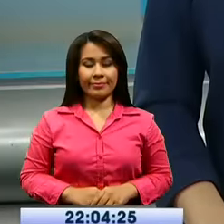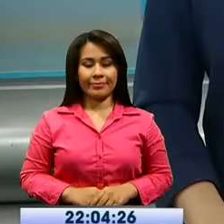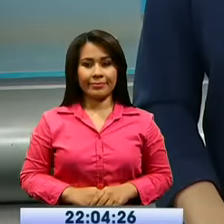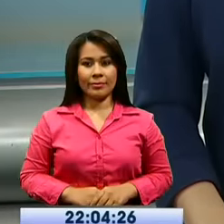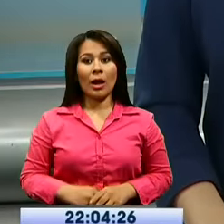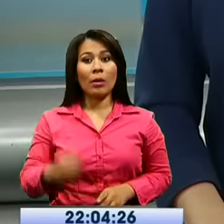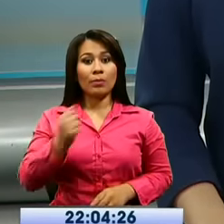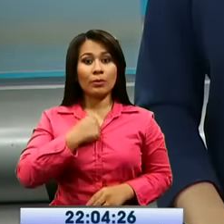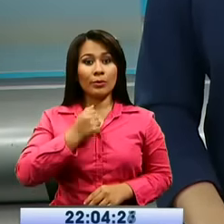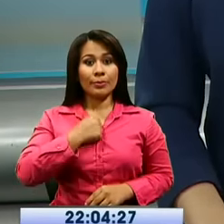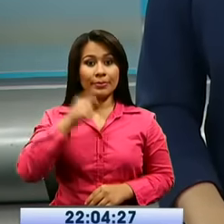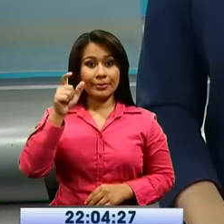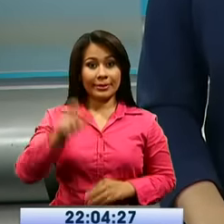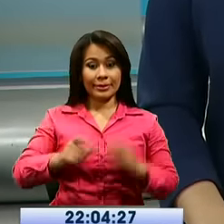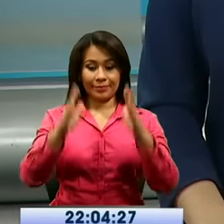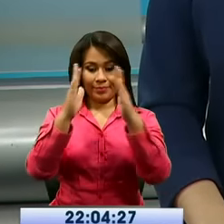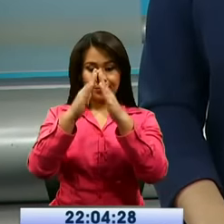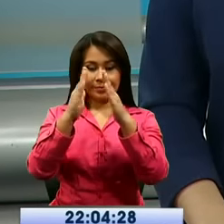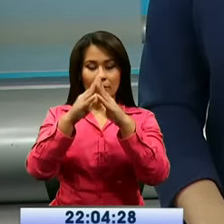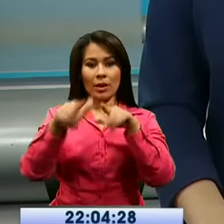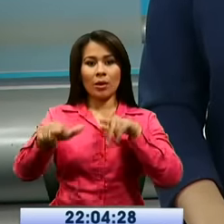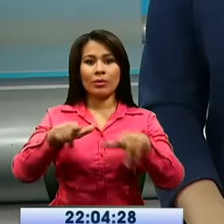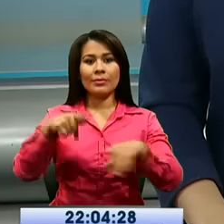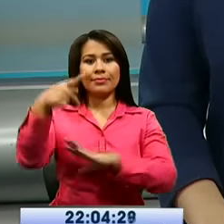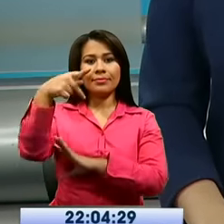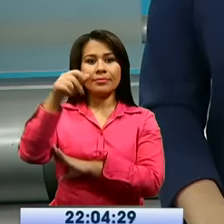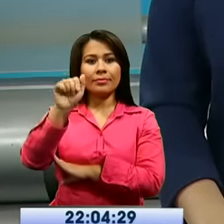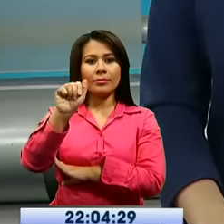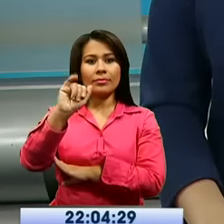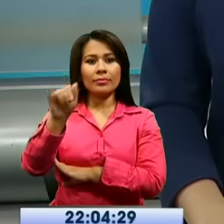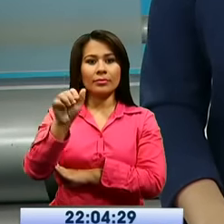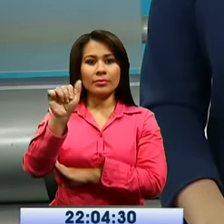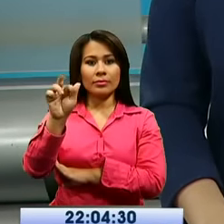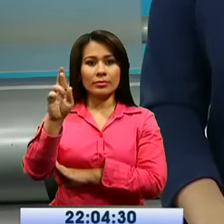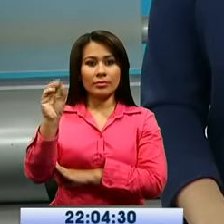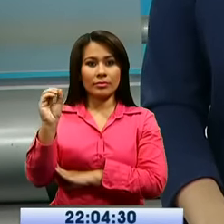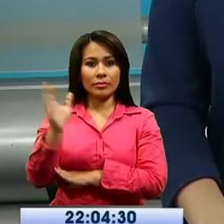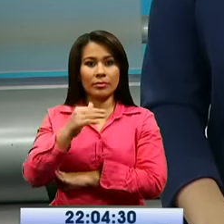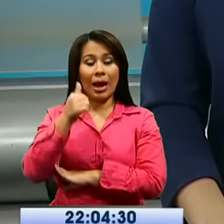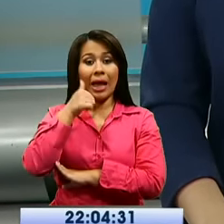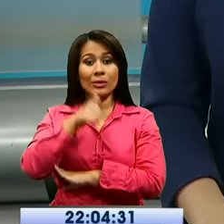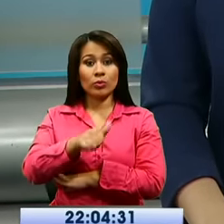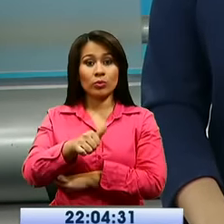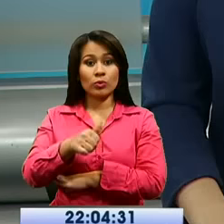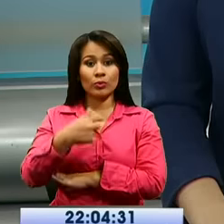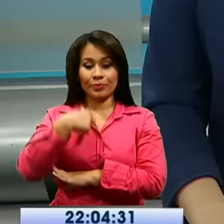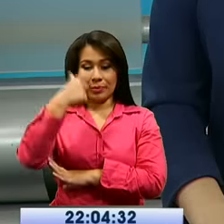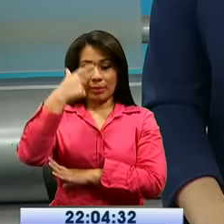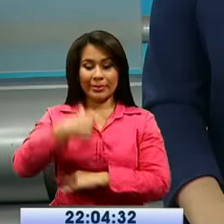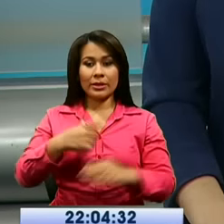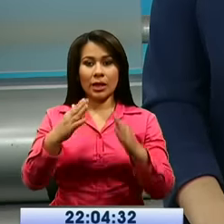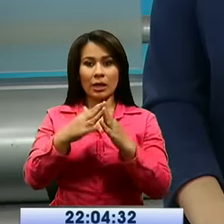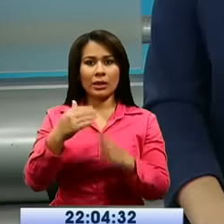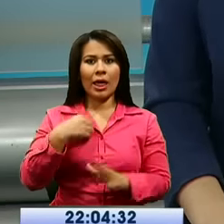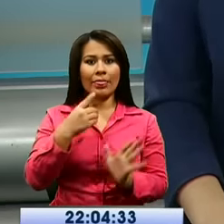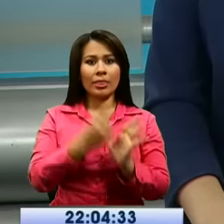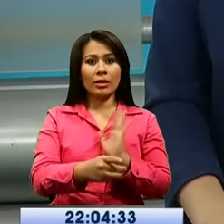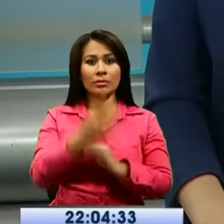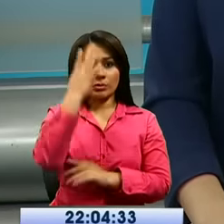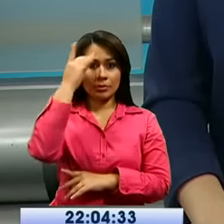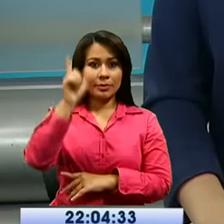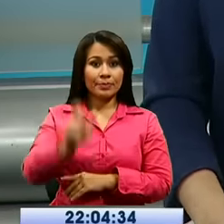El dueño de una vivienda de la ciudadela Pájaro Azul de Guayaquil denunció a un hombre que ingresó a su hogar aparentemente para